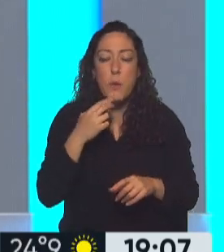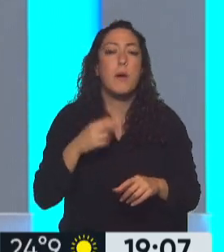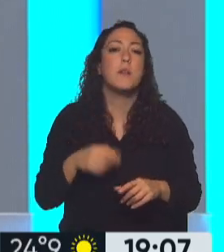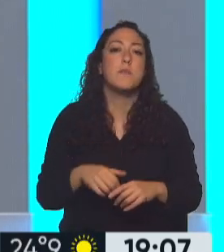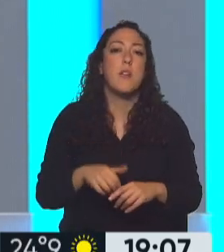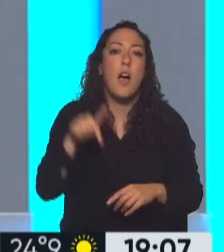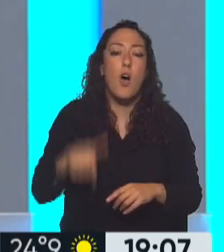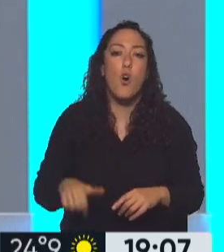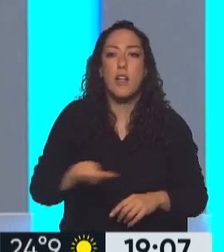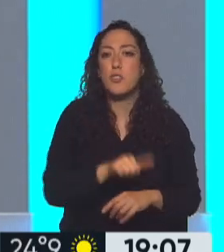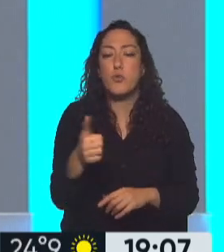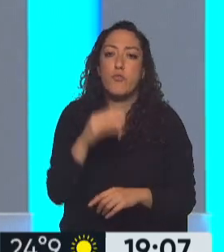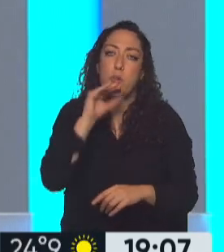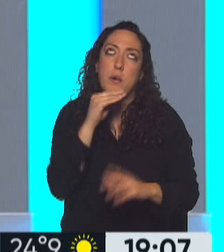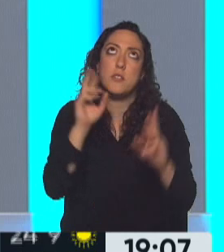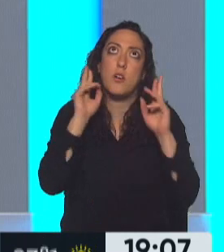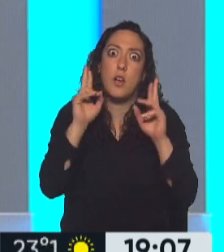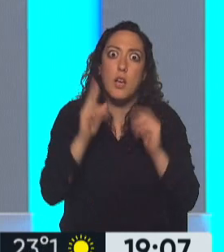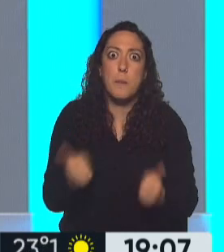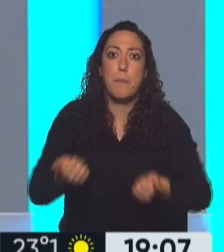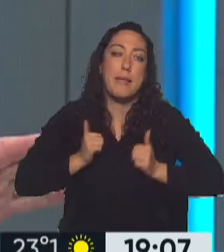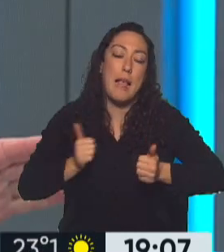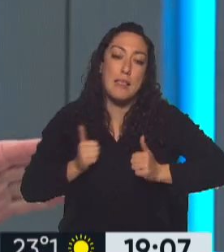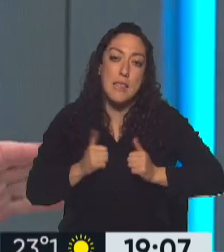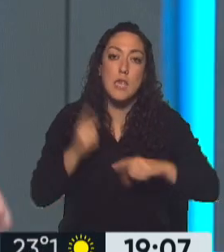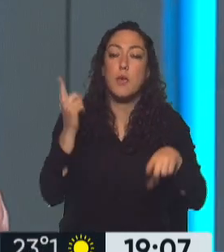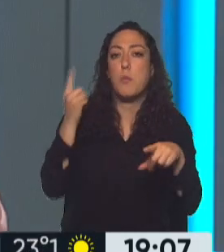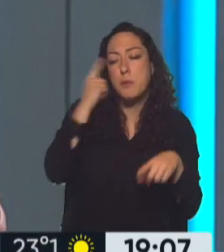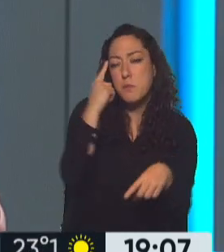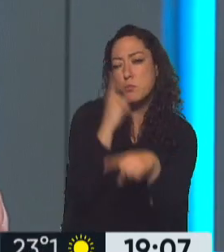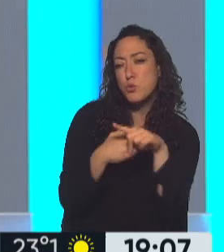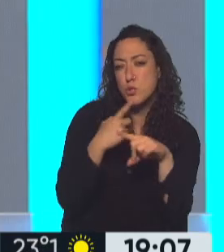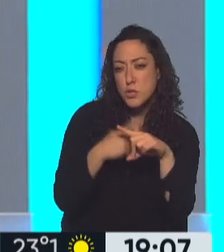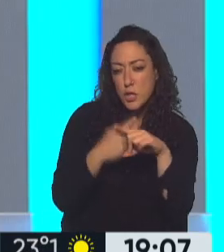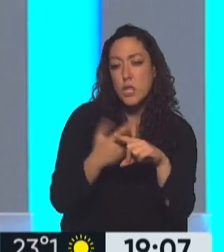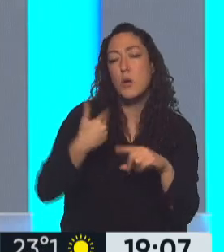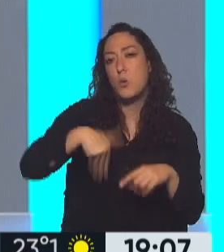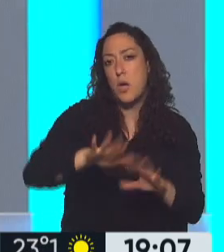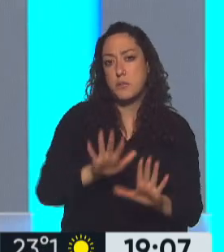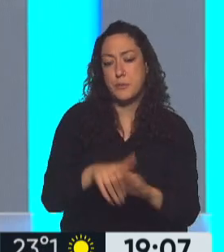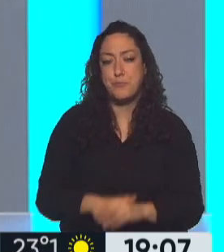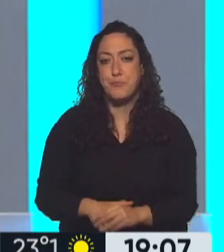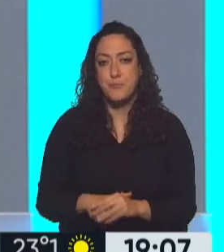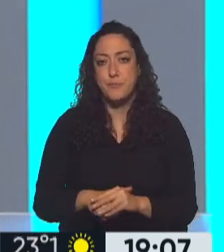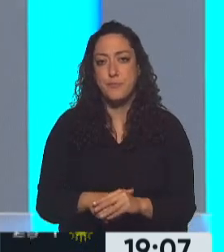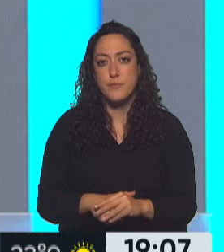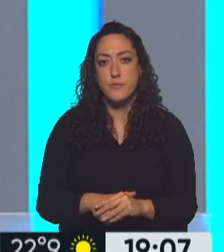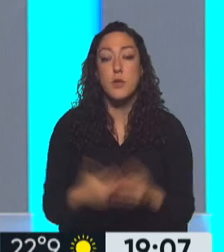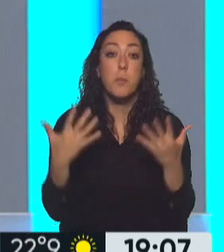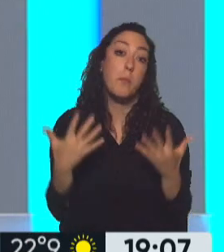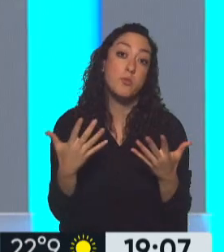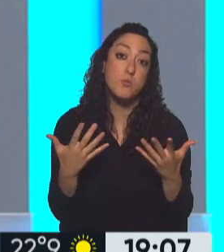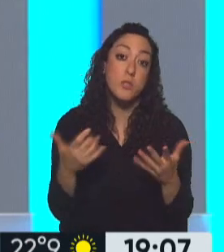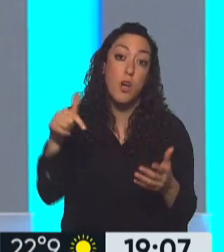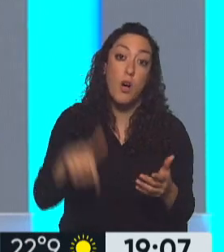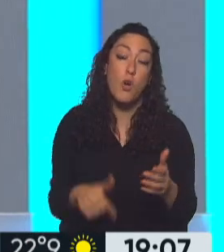consagre El Triunfo de Sergio maa tengo mucha expectativa y optimismo en que Esto va a ser este así y por supuesto que está en este momento en